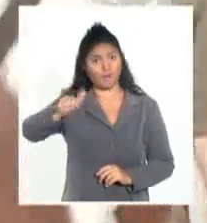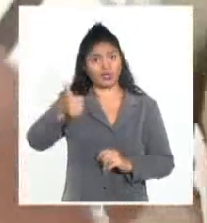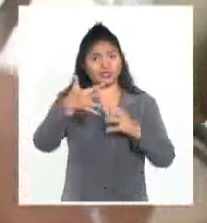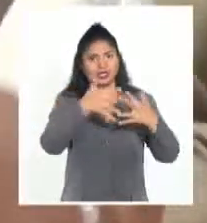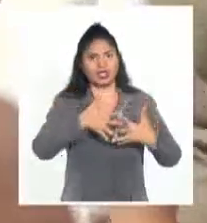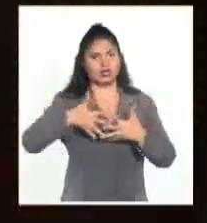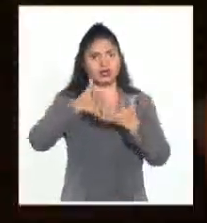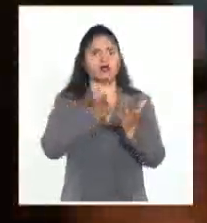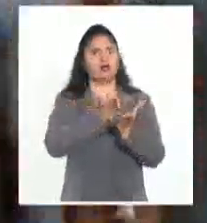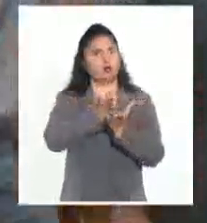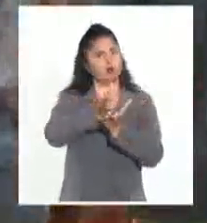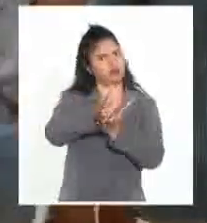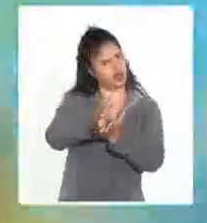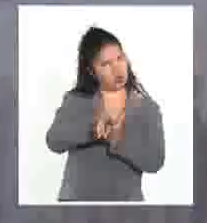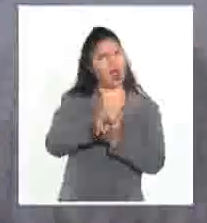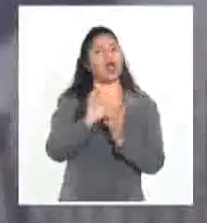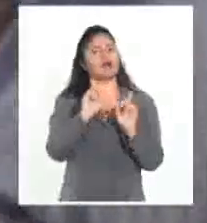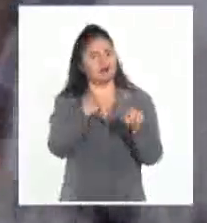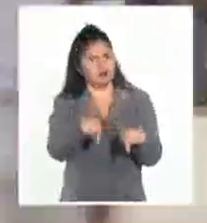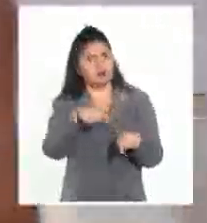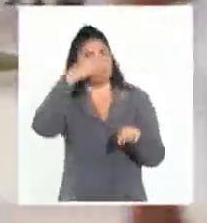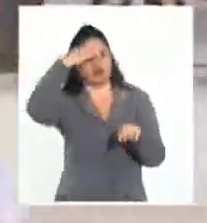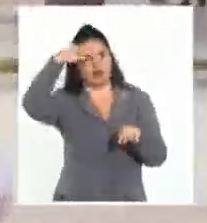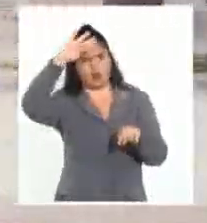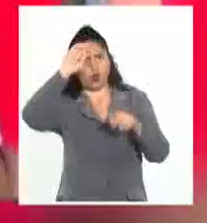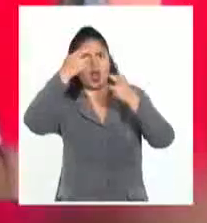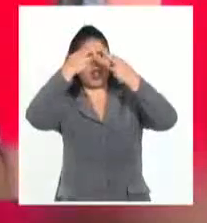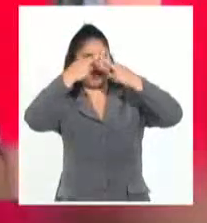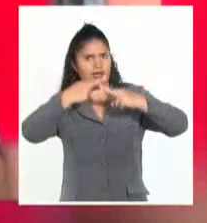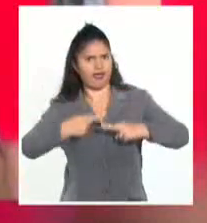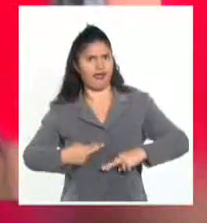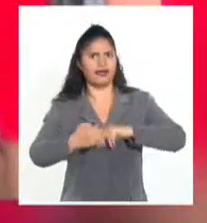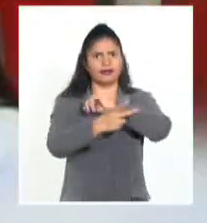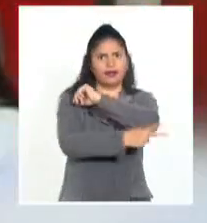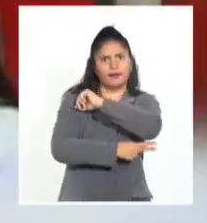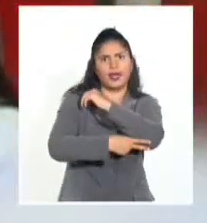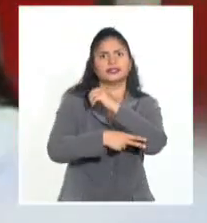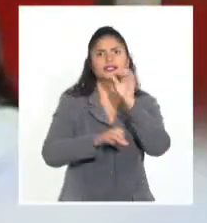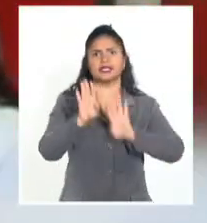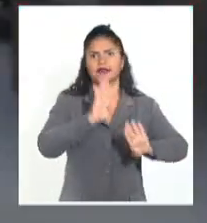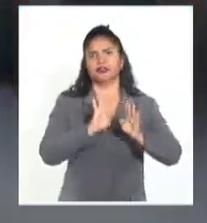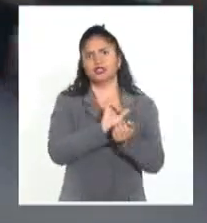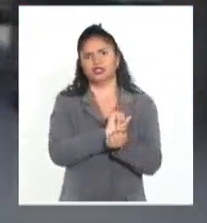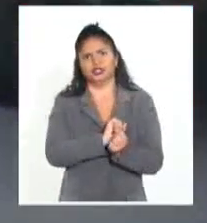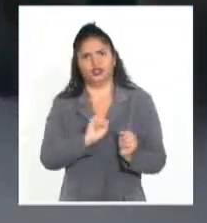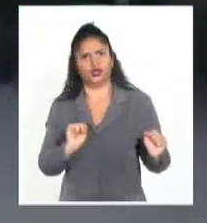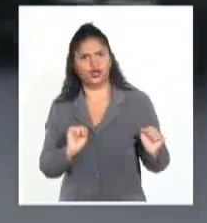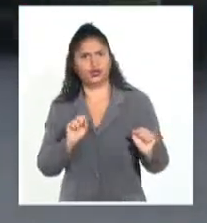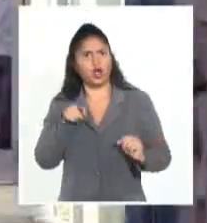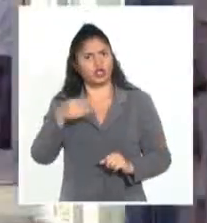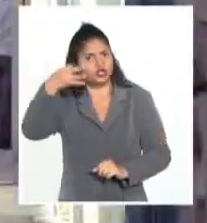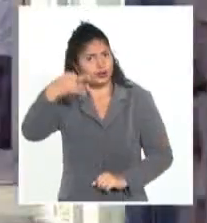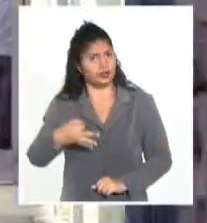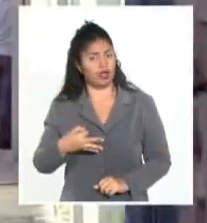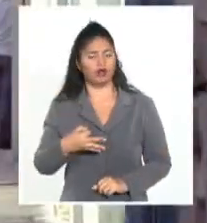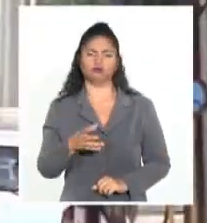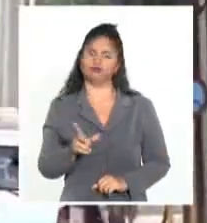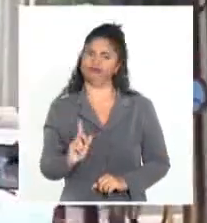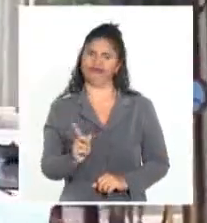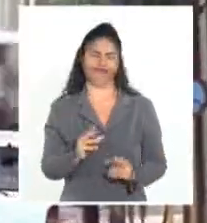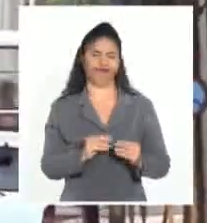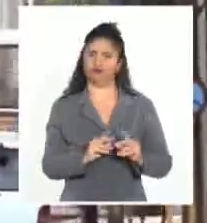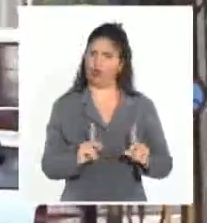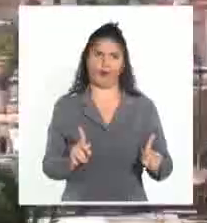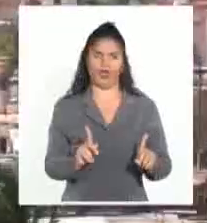obsesión anticubana, ratificando la permanencia de la isla en listas infames, lleno de contradicciones y ambivalencias, pero continuidad total de